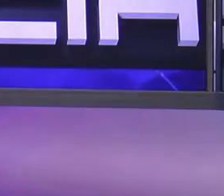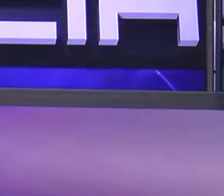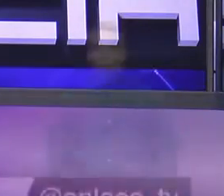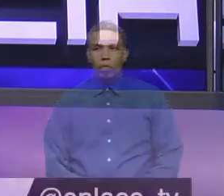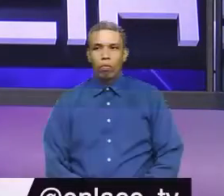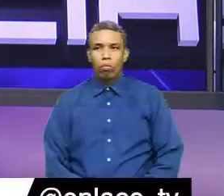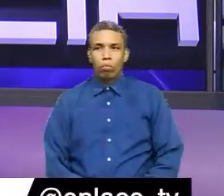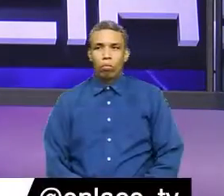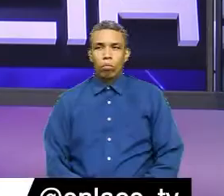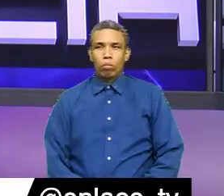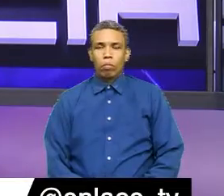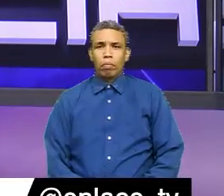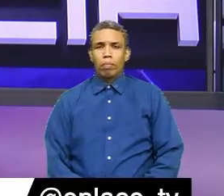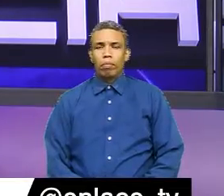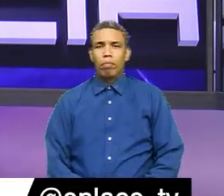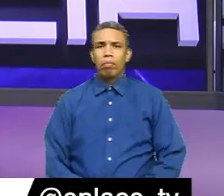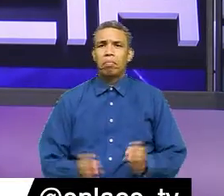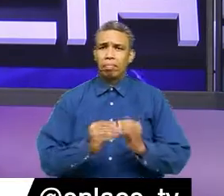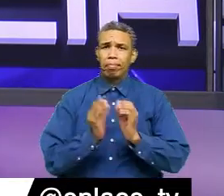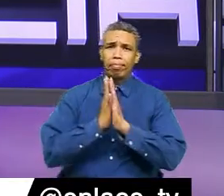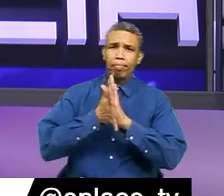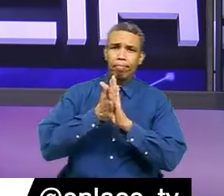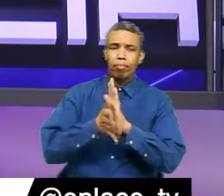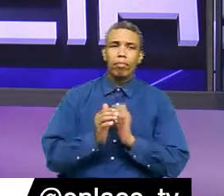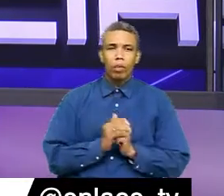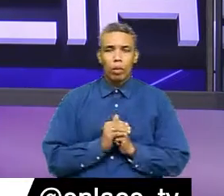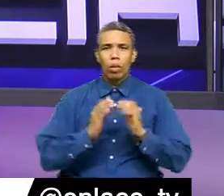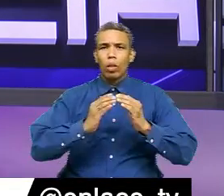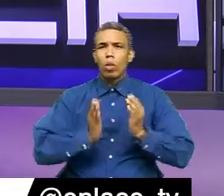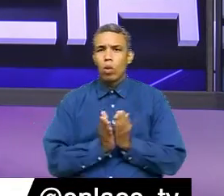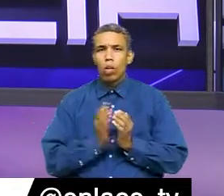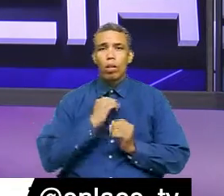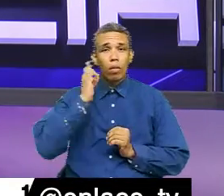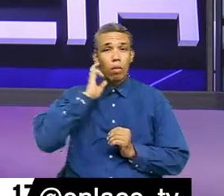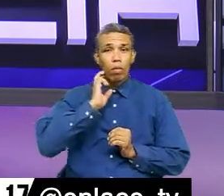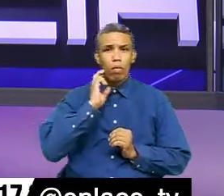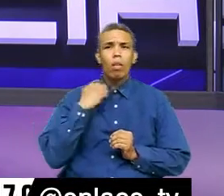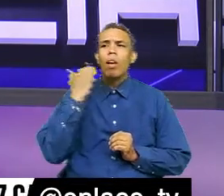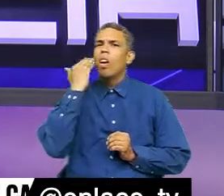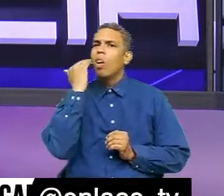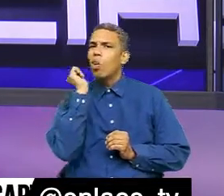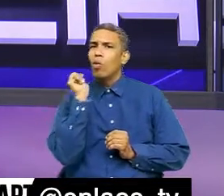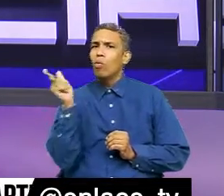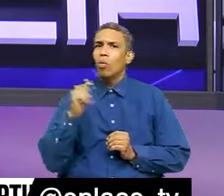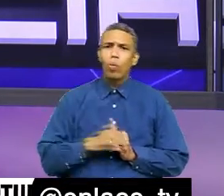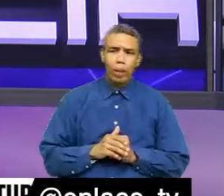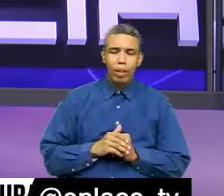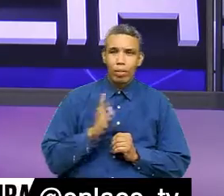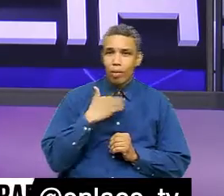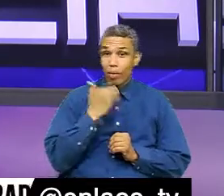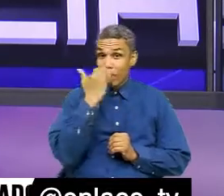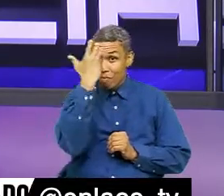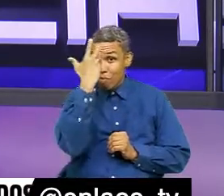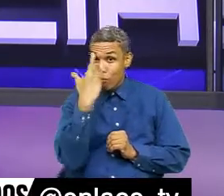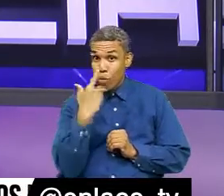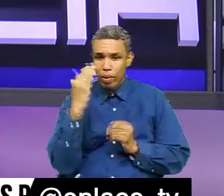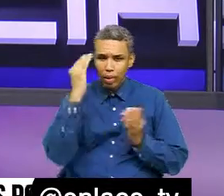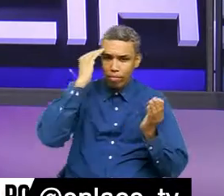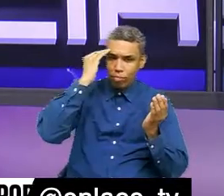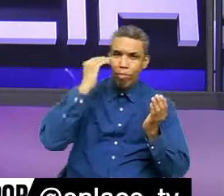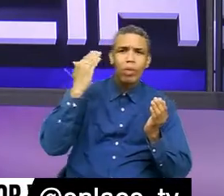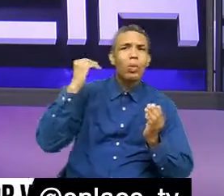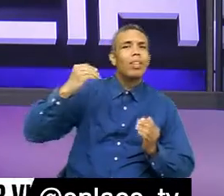Seguimos con más información y una estudiante de undécimo grado del Colegio Antonio Nariño obtuvo el mejor puntaje en las pruebas Saber Calendario A